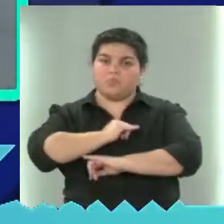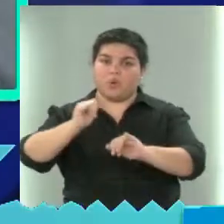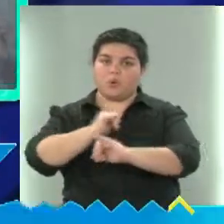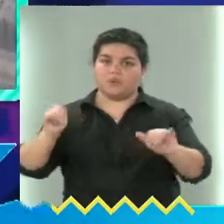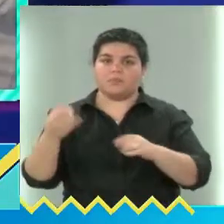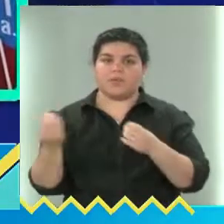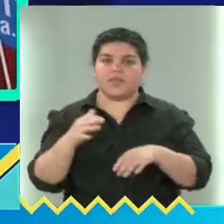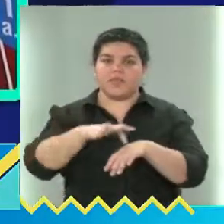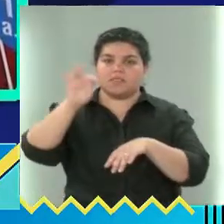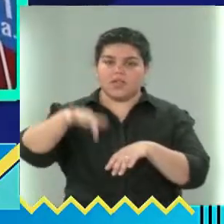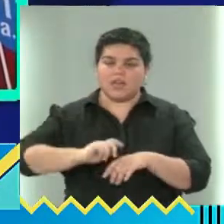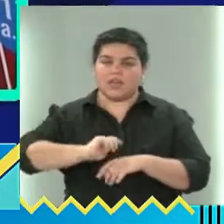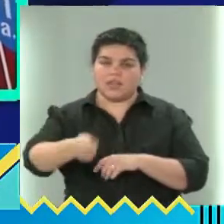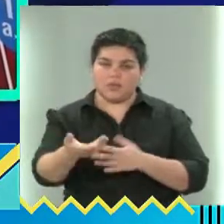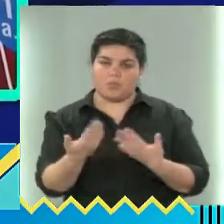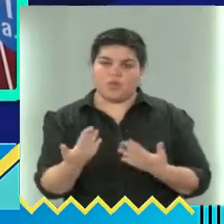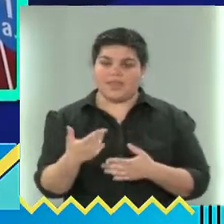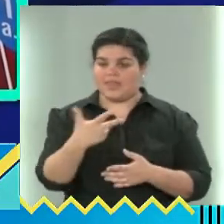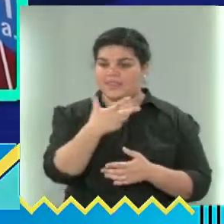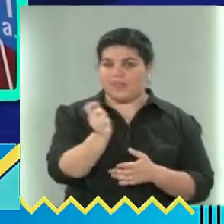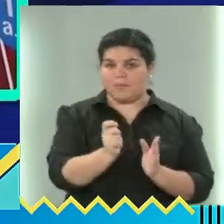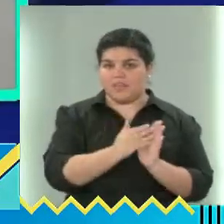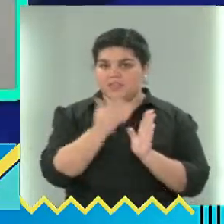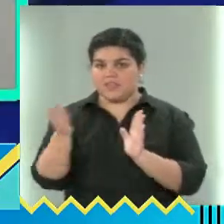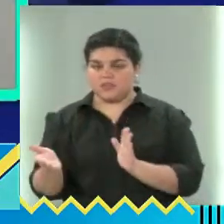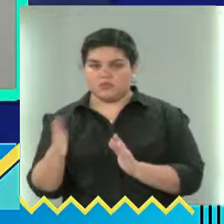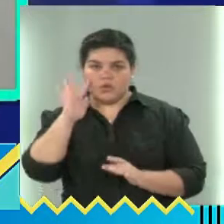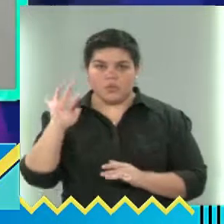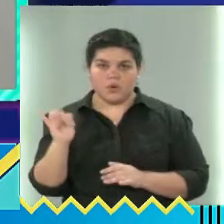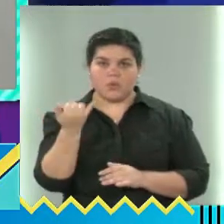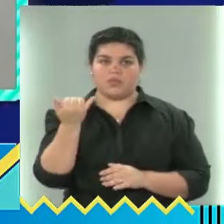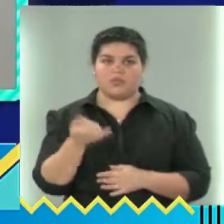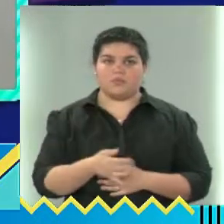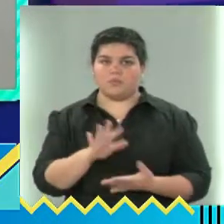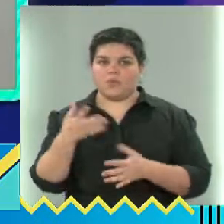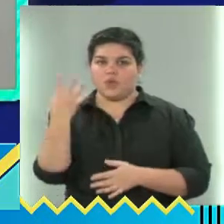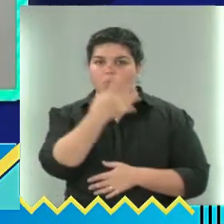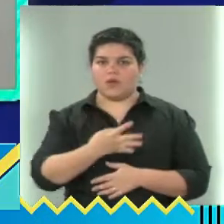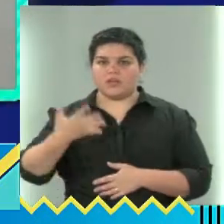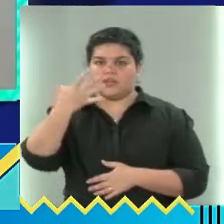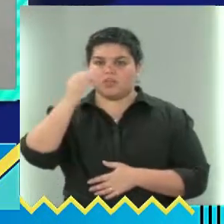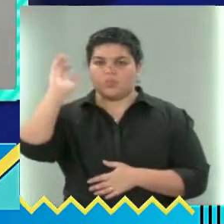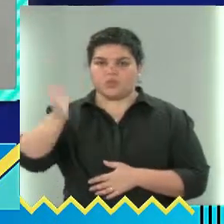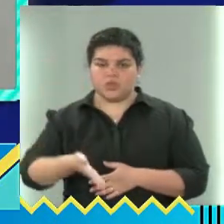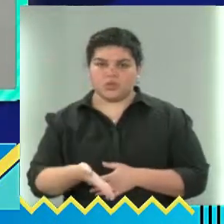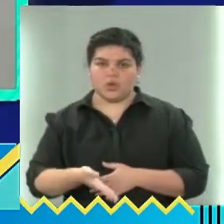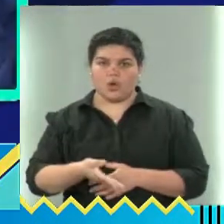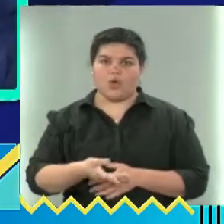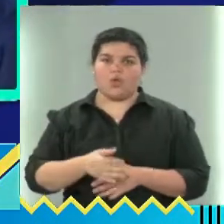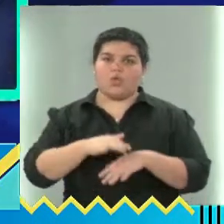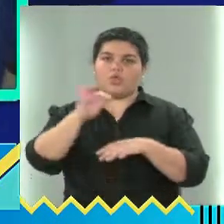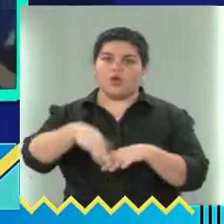de sangre, y en estos 3 meses estamos viendo que tenemos un casi 45% de donantes voluntarios.